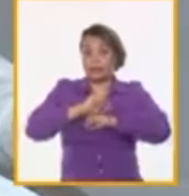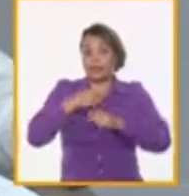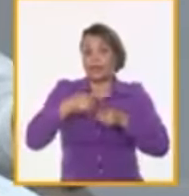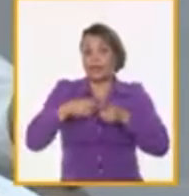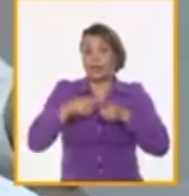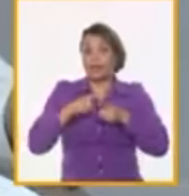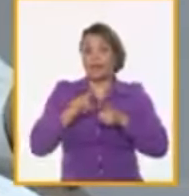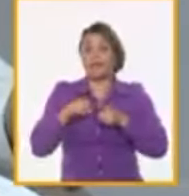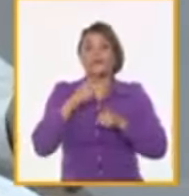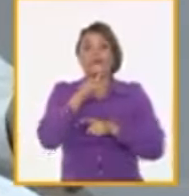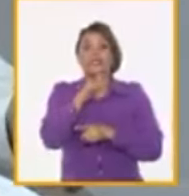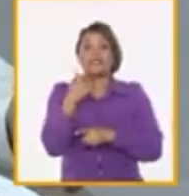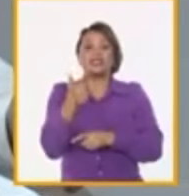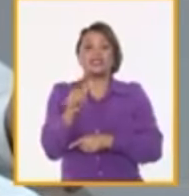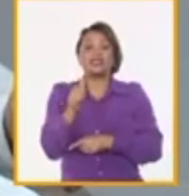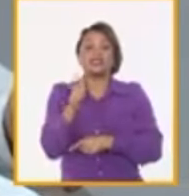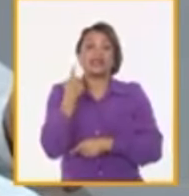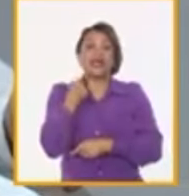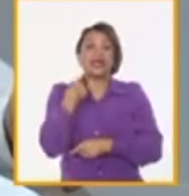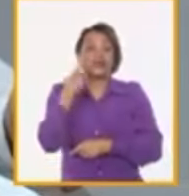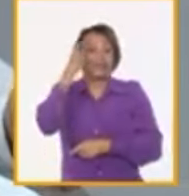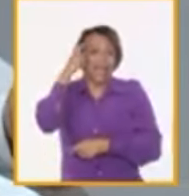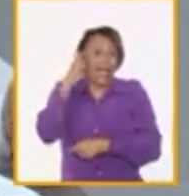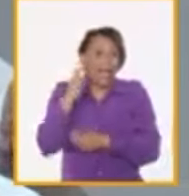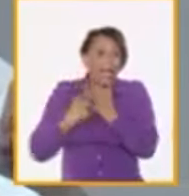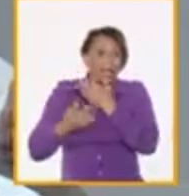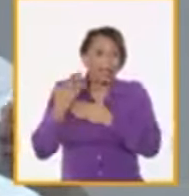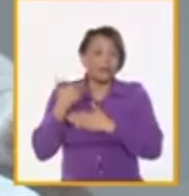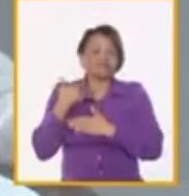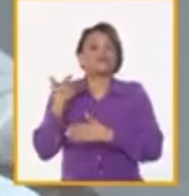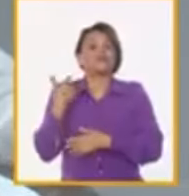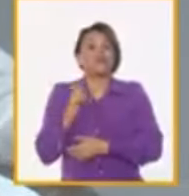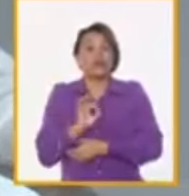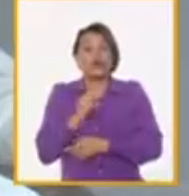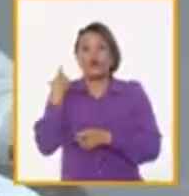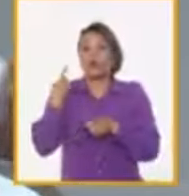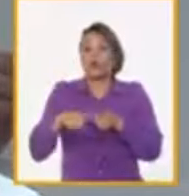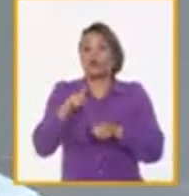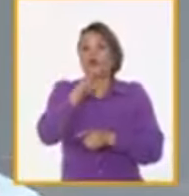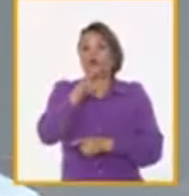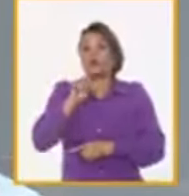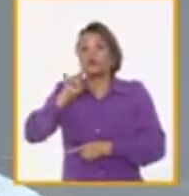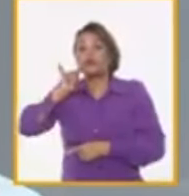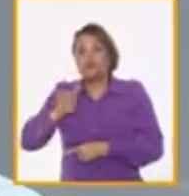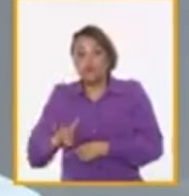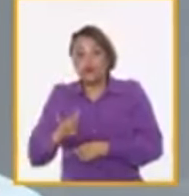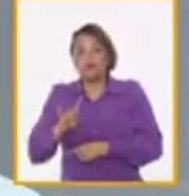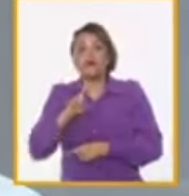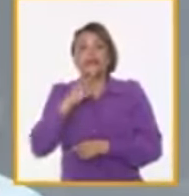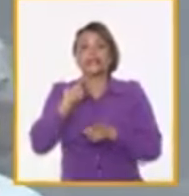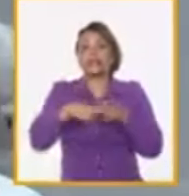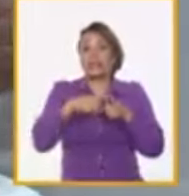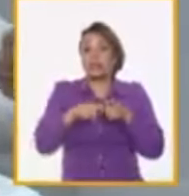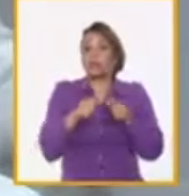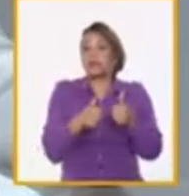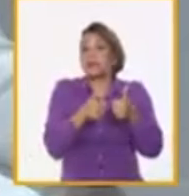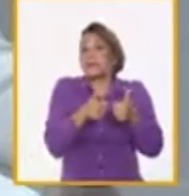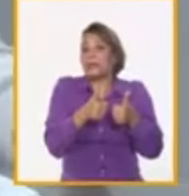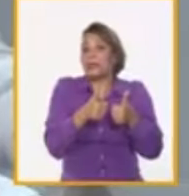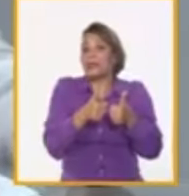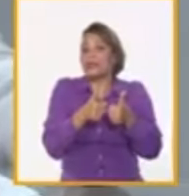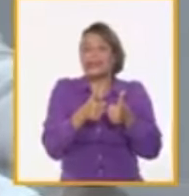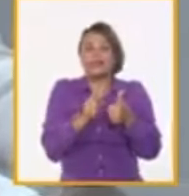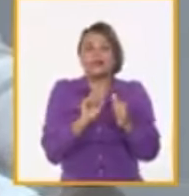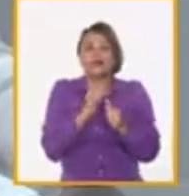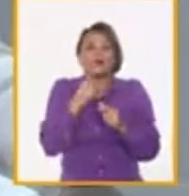10 años, 1.225 equipos. Y hay 209 equipos que están en posiciones, pero no reúnen